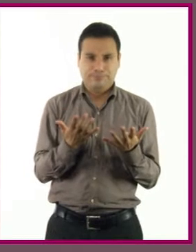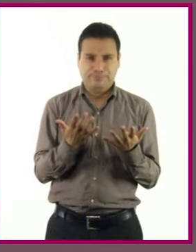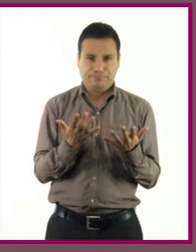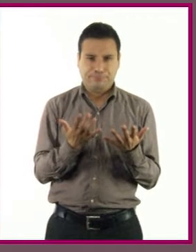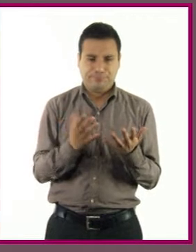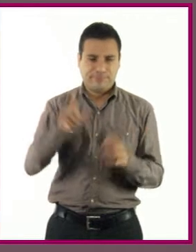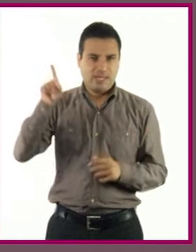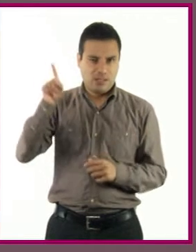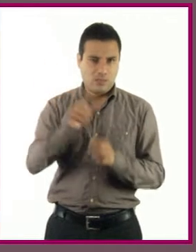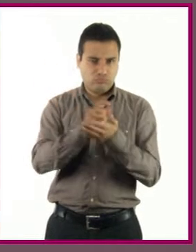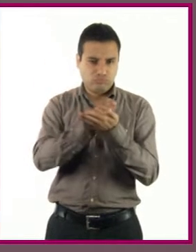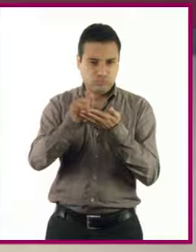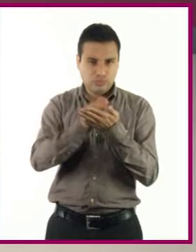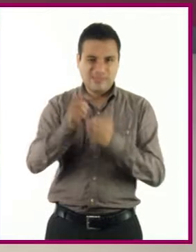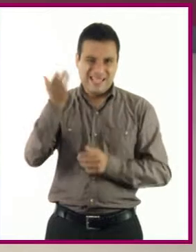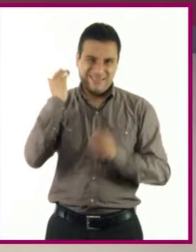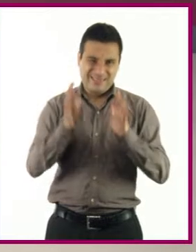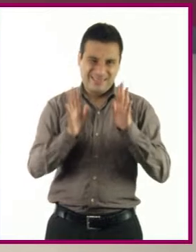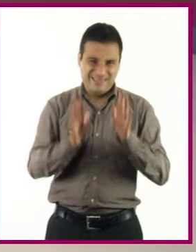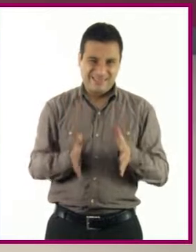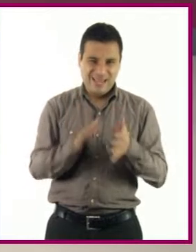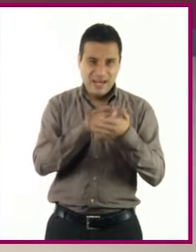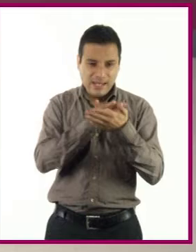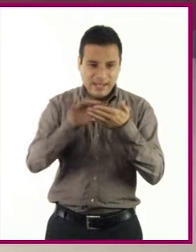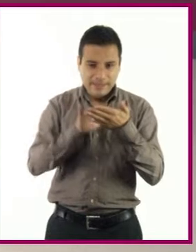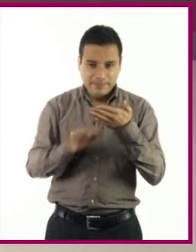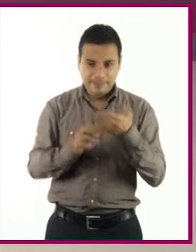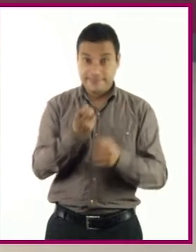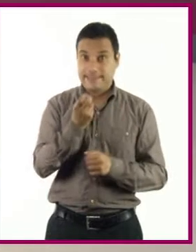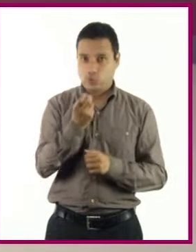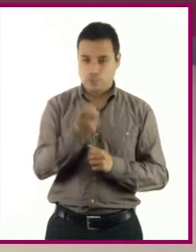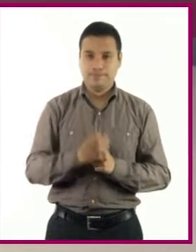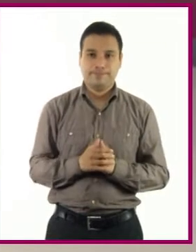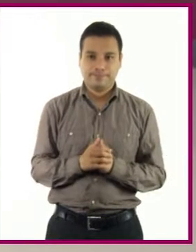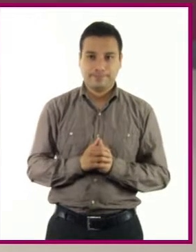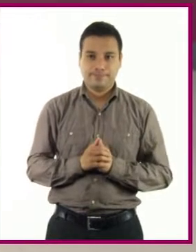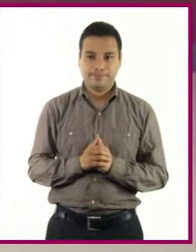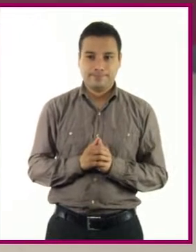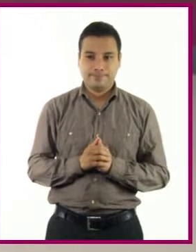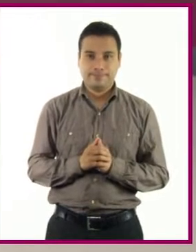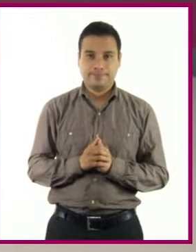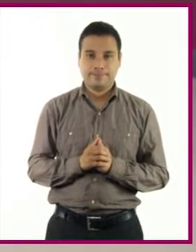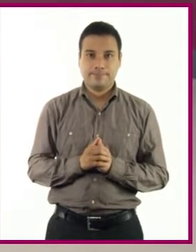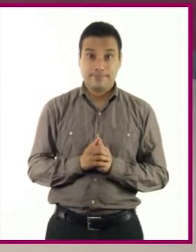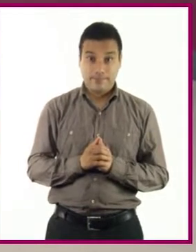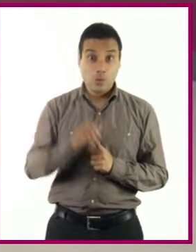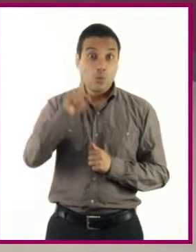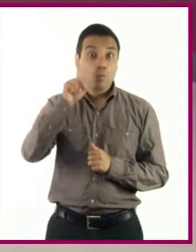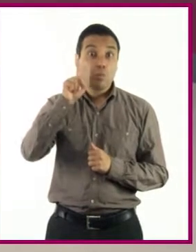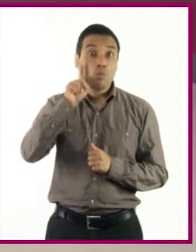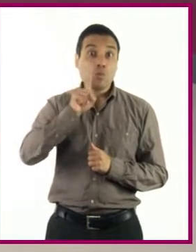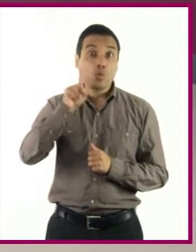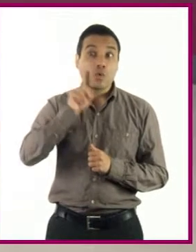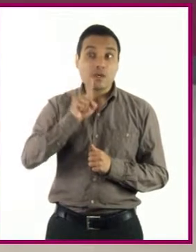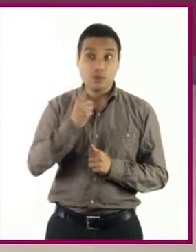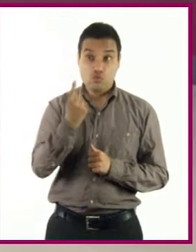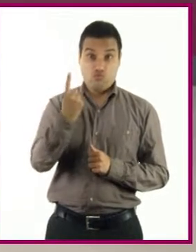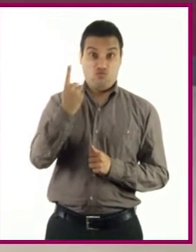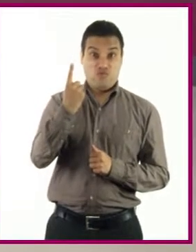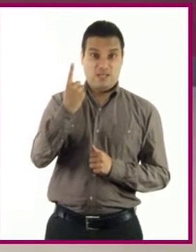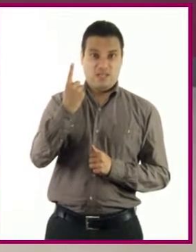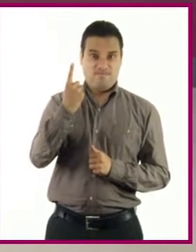algunos fragmentos en sesiones anteriores. Exactamente, Nadia. Sin embargo, Olam no fue la única que escribió al